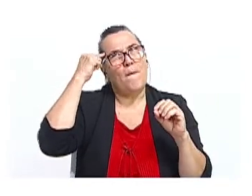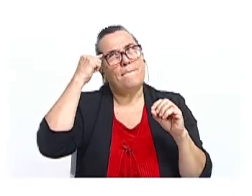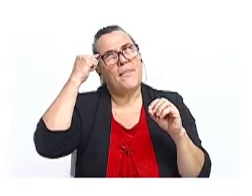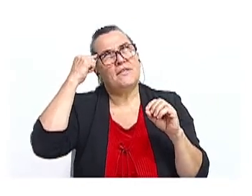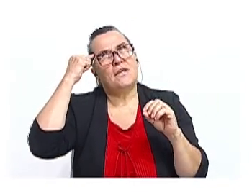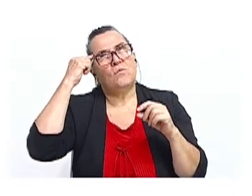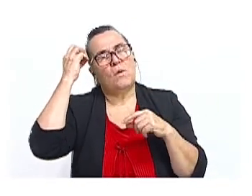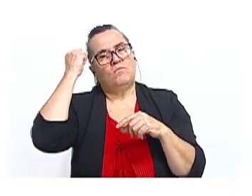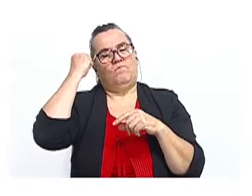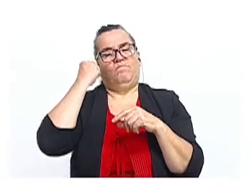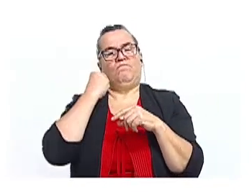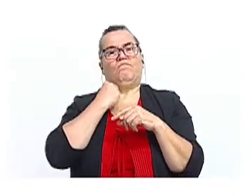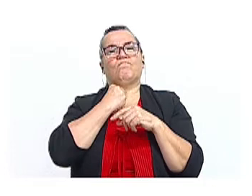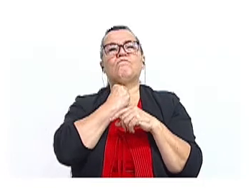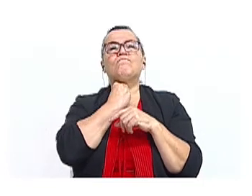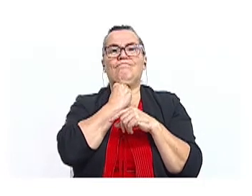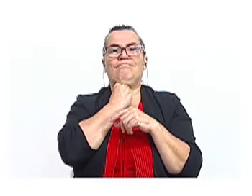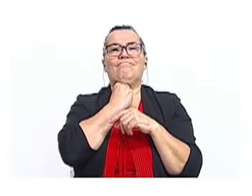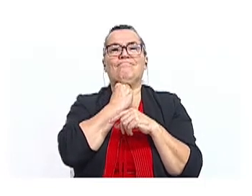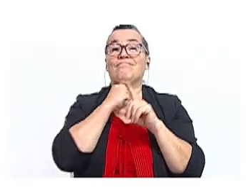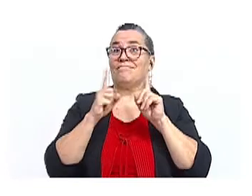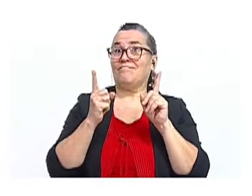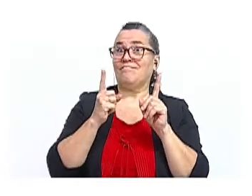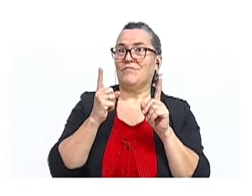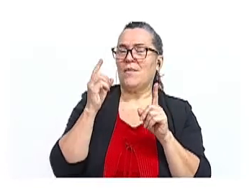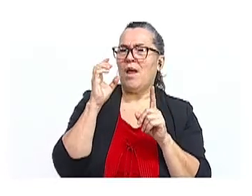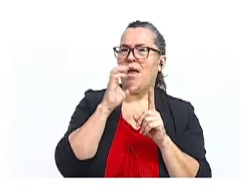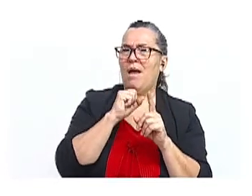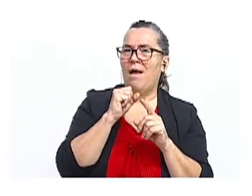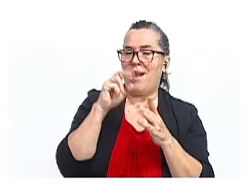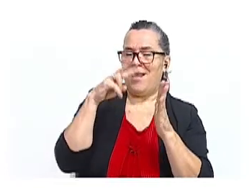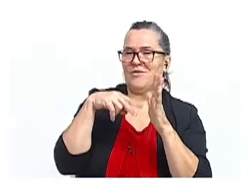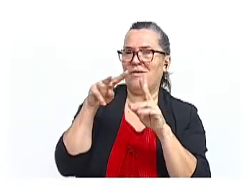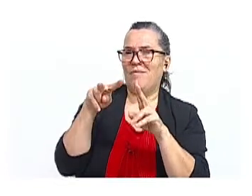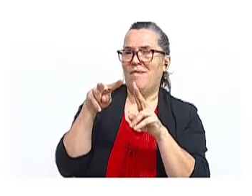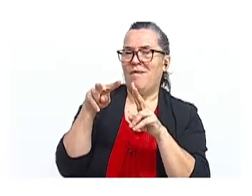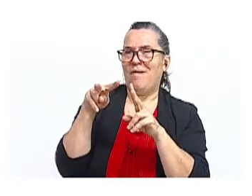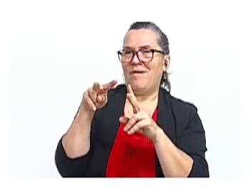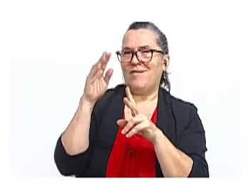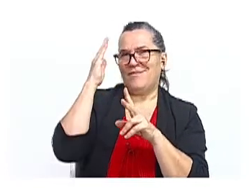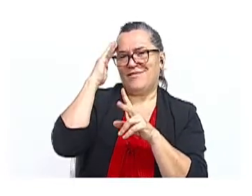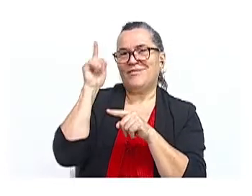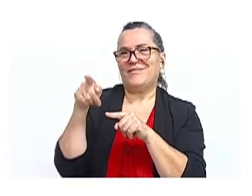pensando. Pero nosotros como lectores sí lo podemos observar.